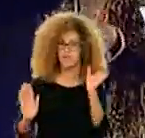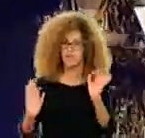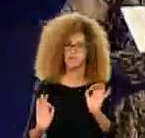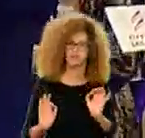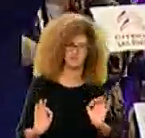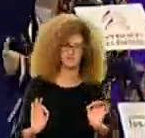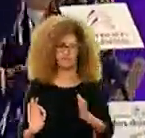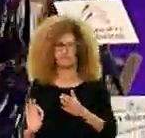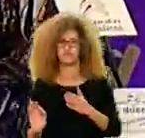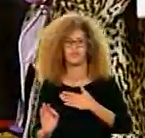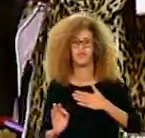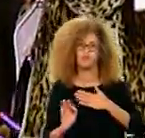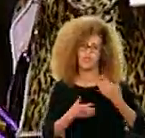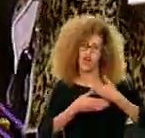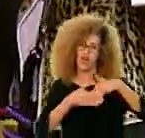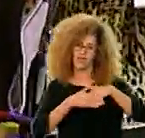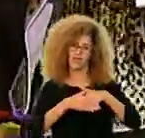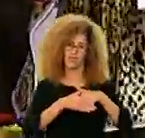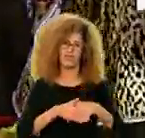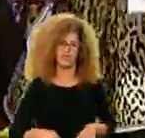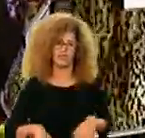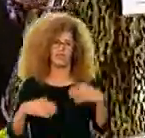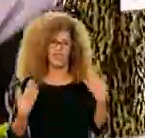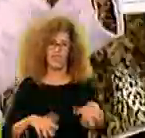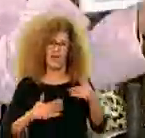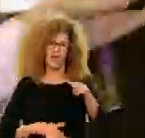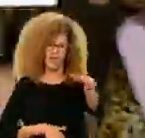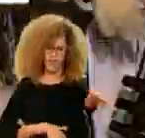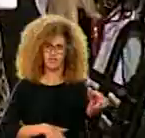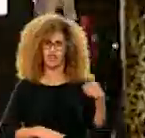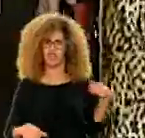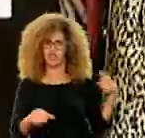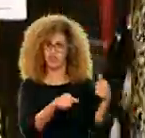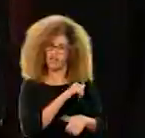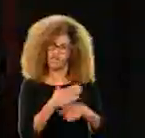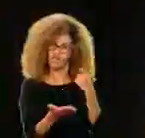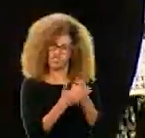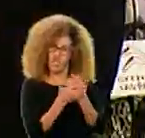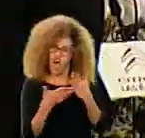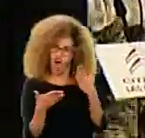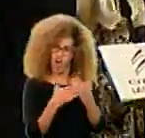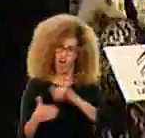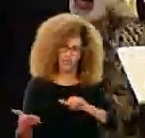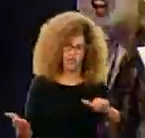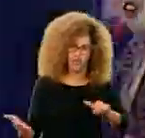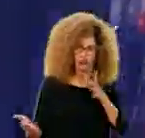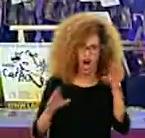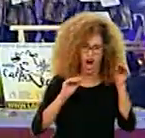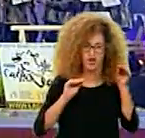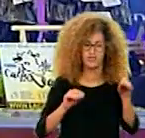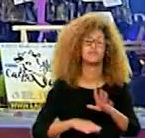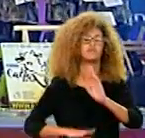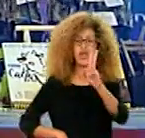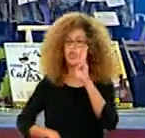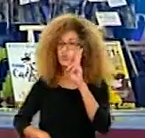Pagué Por cierto, suegra, ya que hay